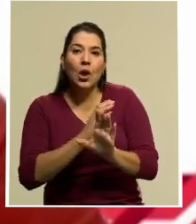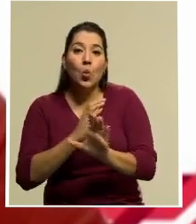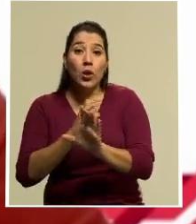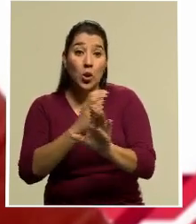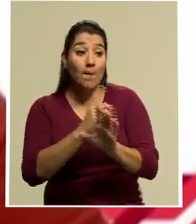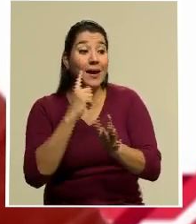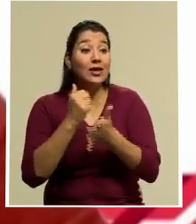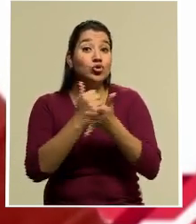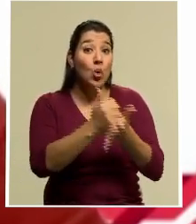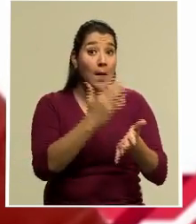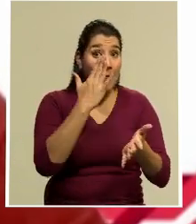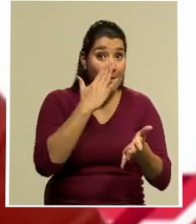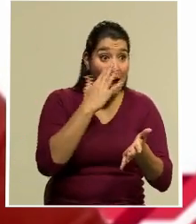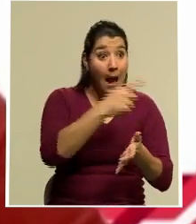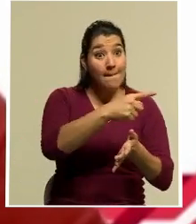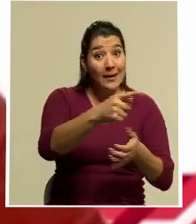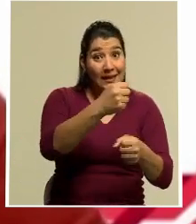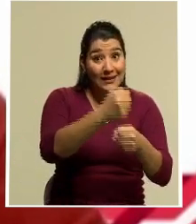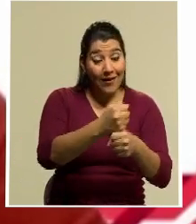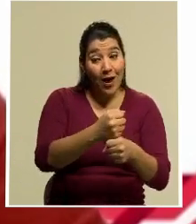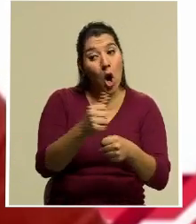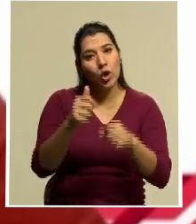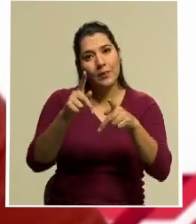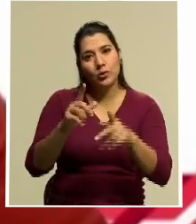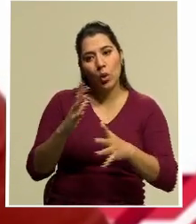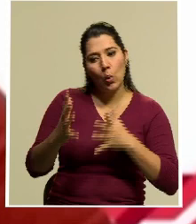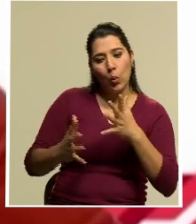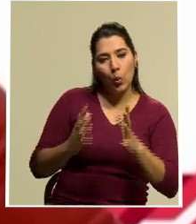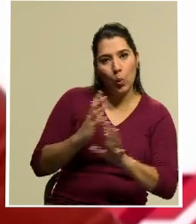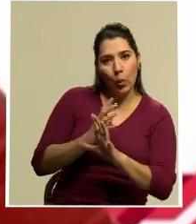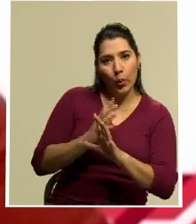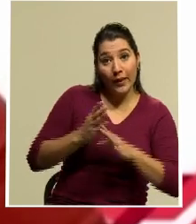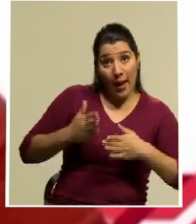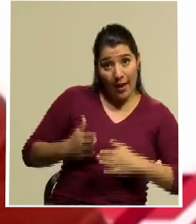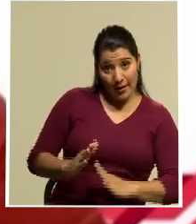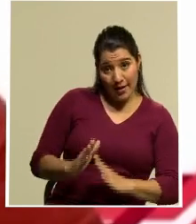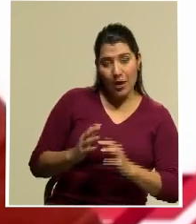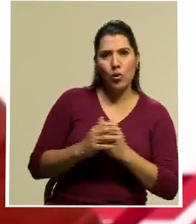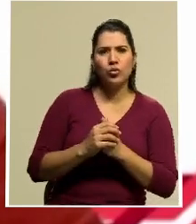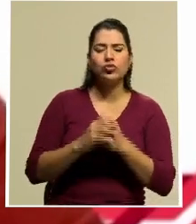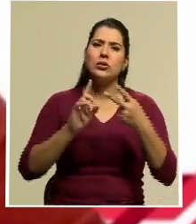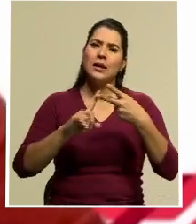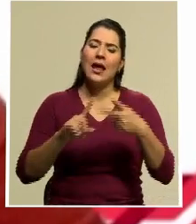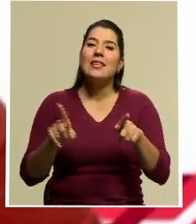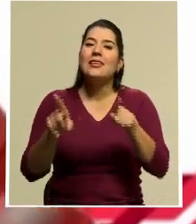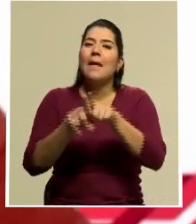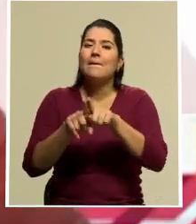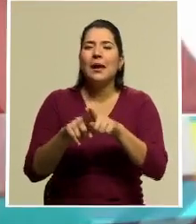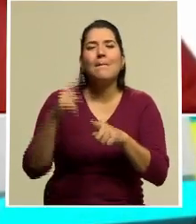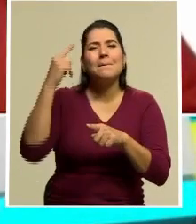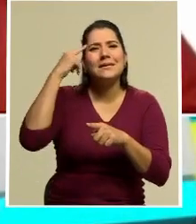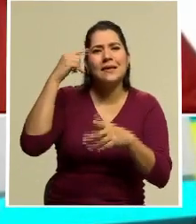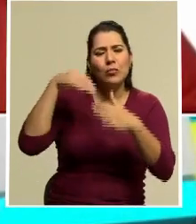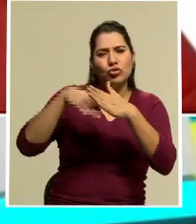ventajas, como también lo hacemos pensando en la mujer en sus diferentes